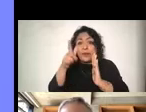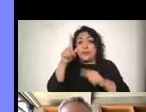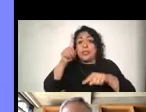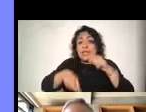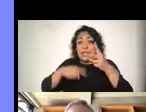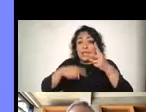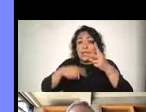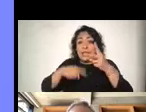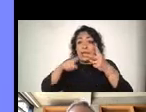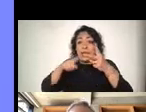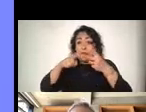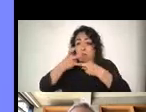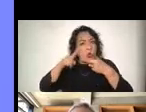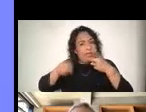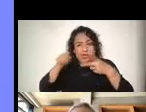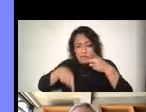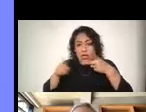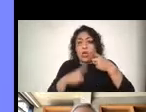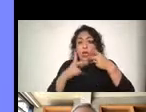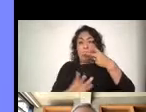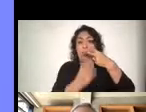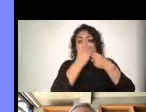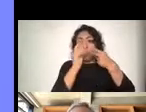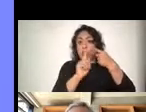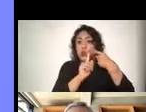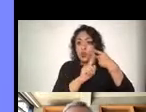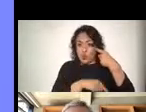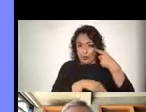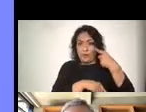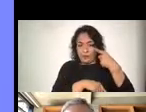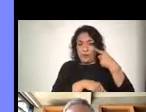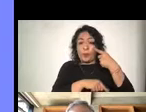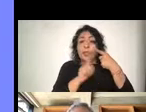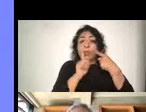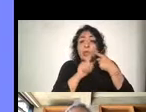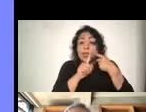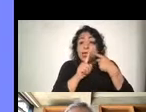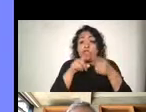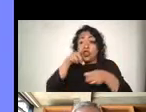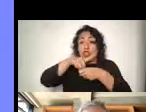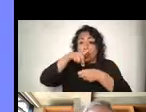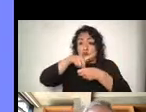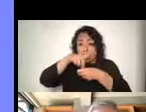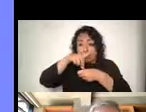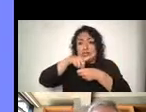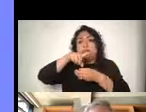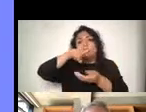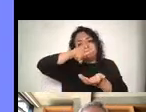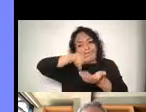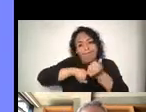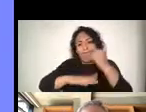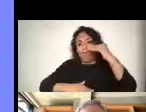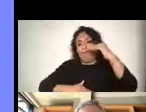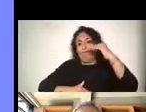queda solo un solo paquete y tenemos en el paquete de los donativos entran